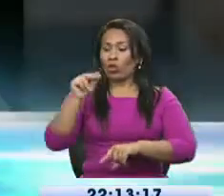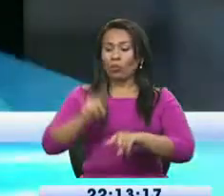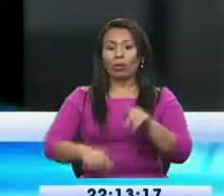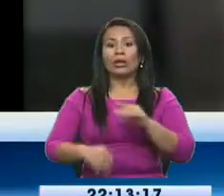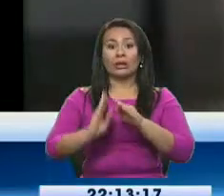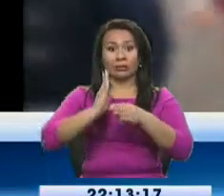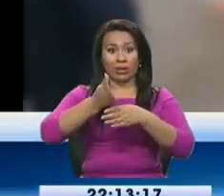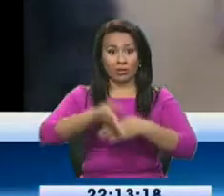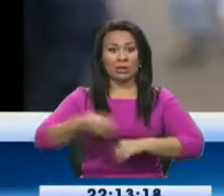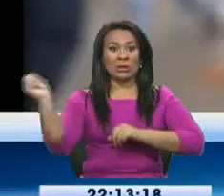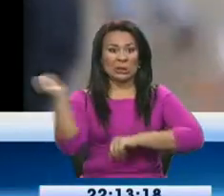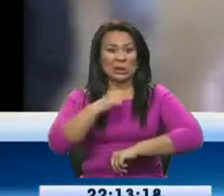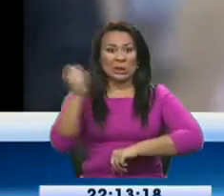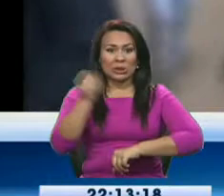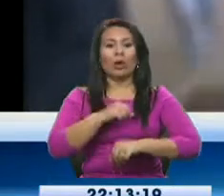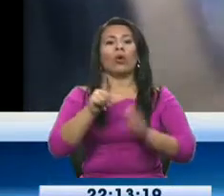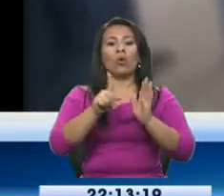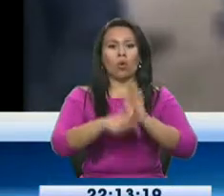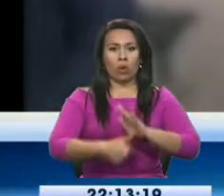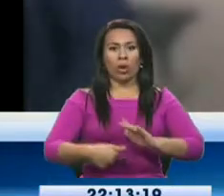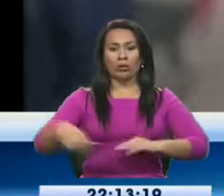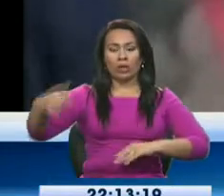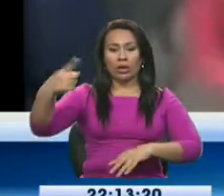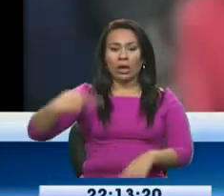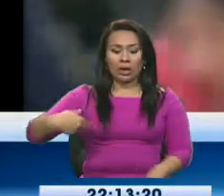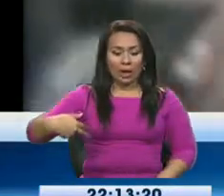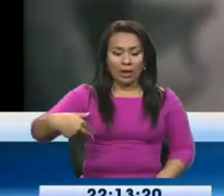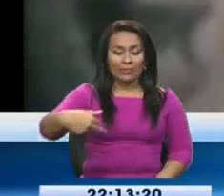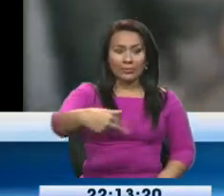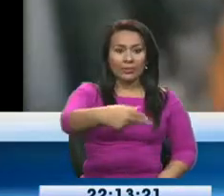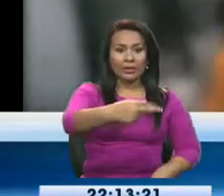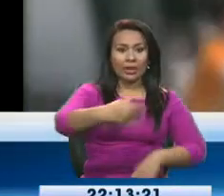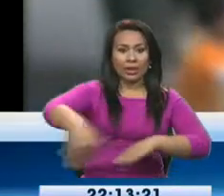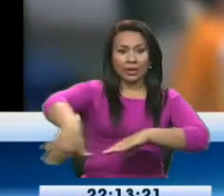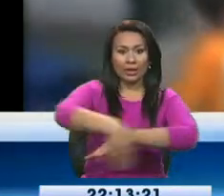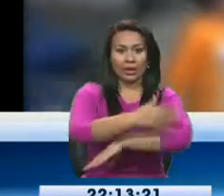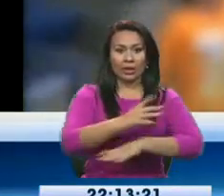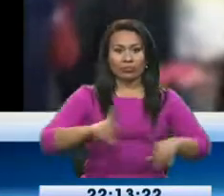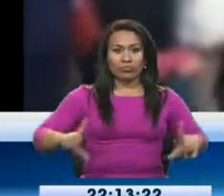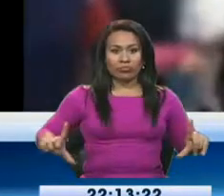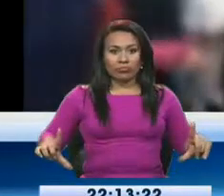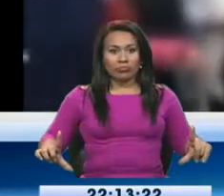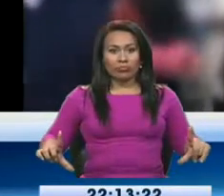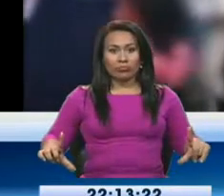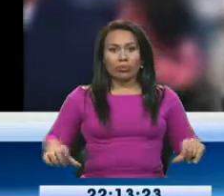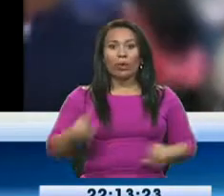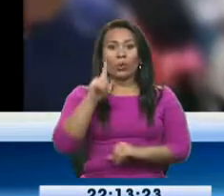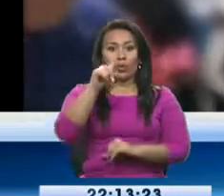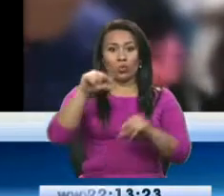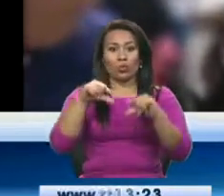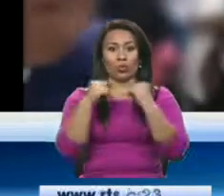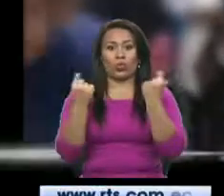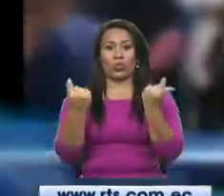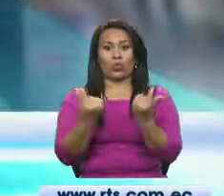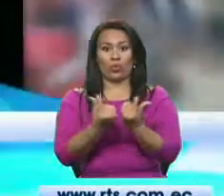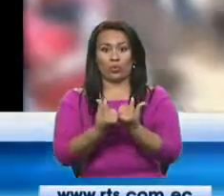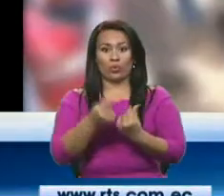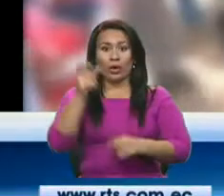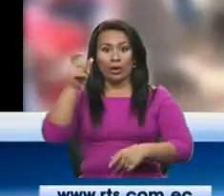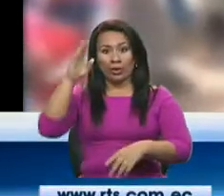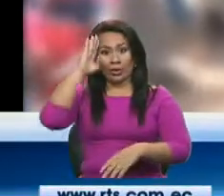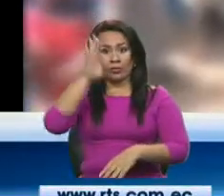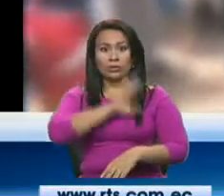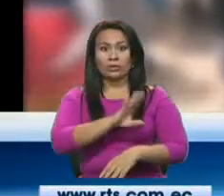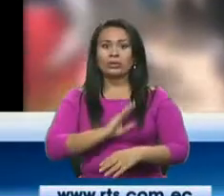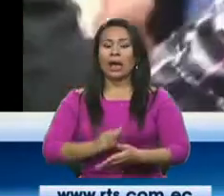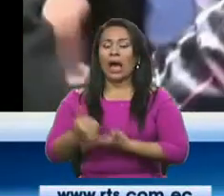doloroso escarmiento, la hicieron pasear por las calles con este letrero. Un grupo de serenos tuvo que intervenir para poder